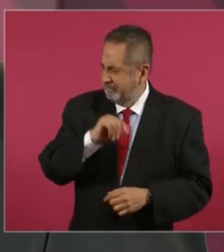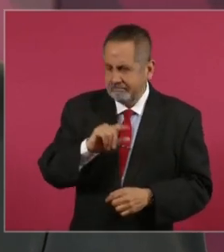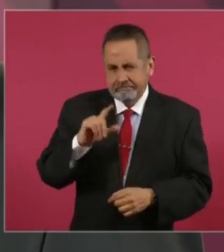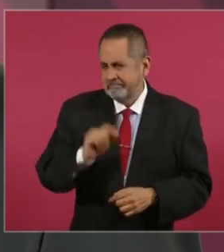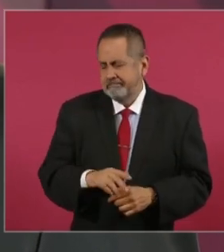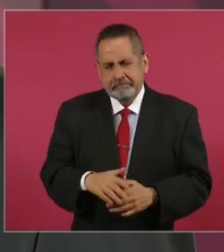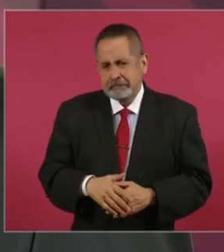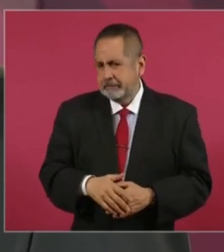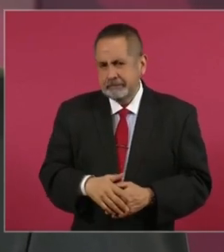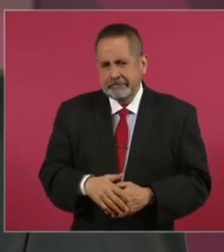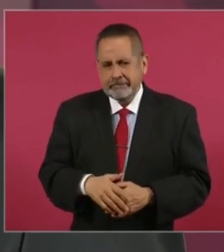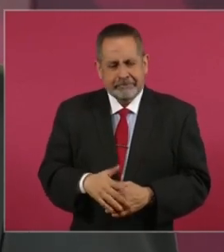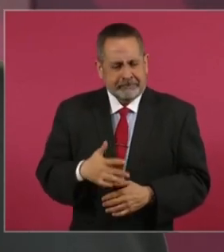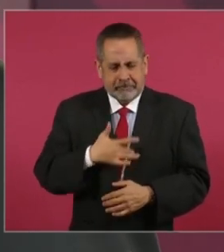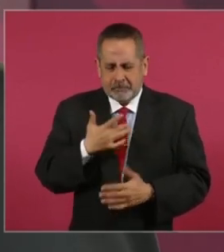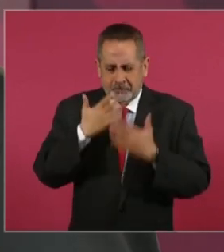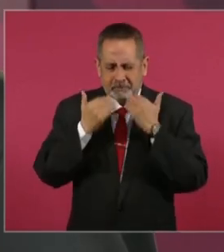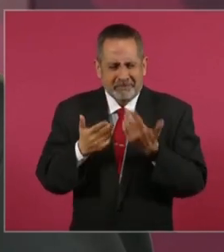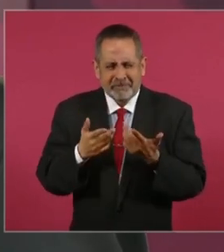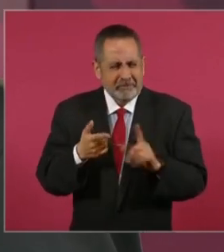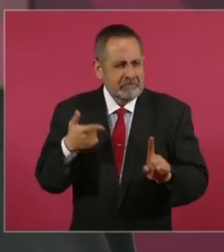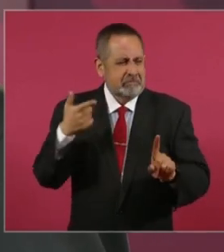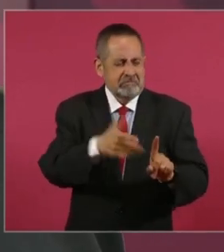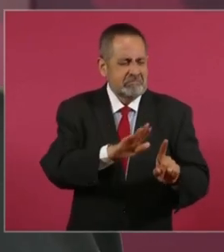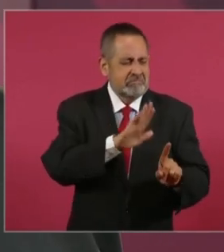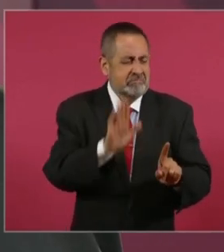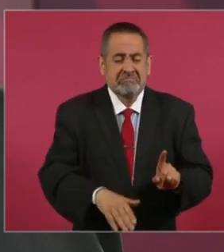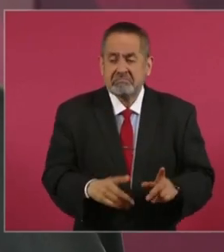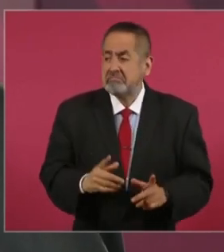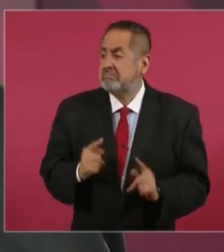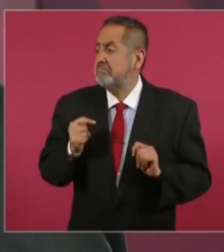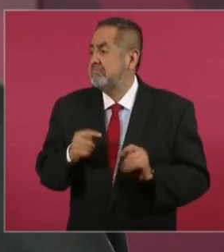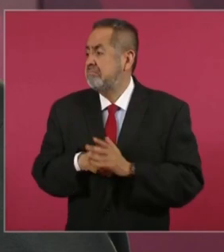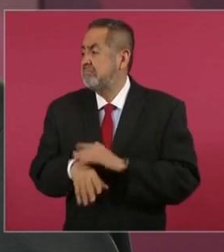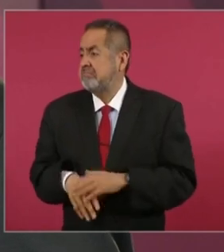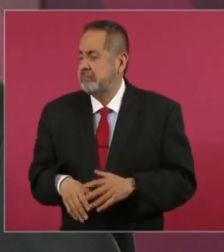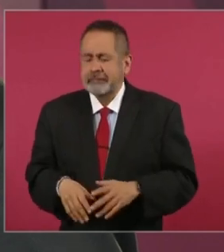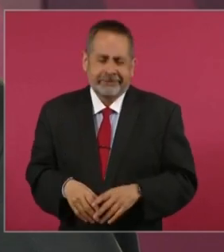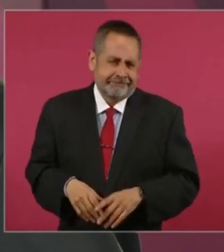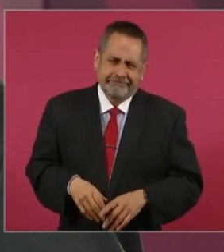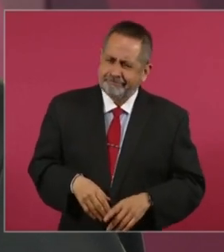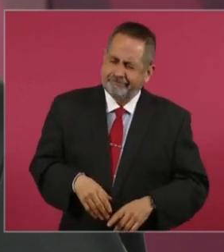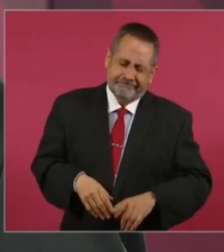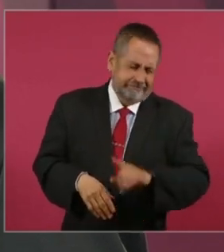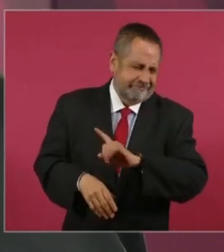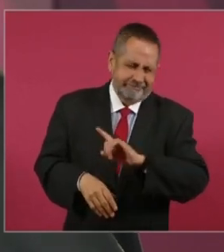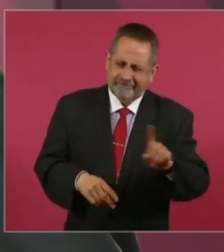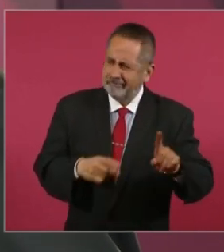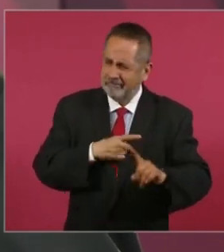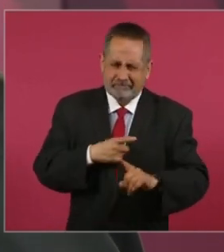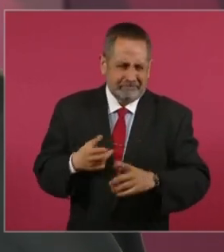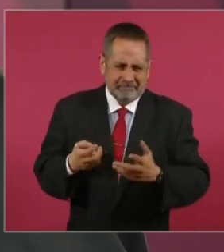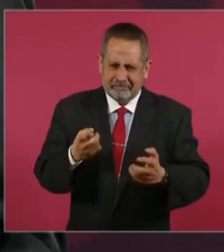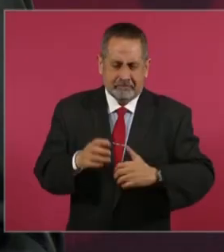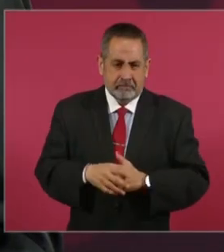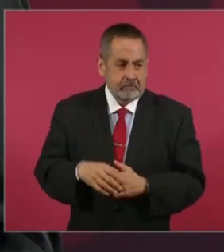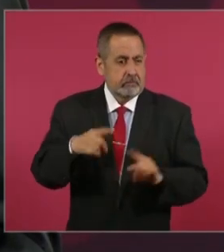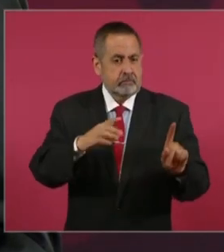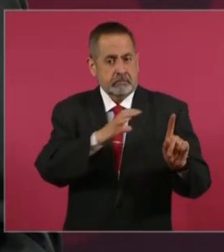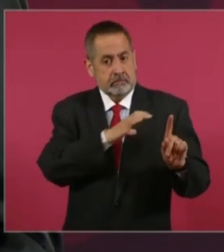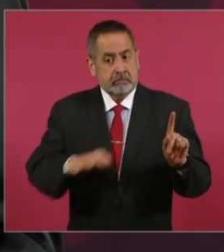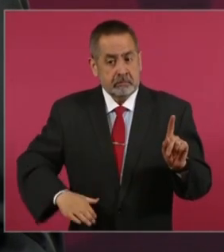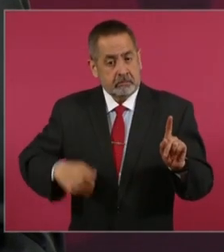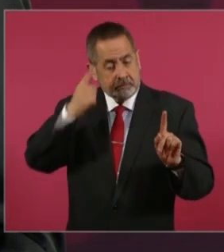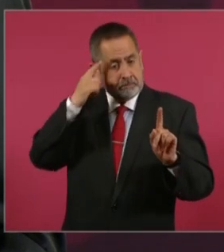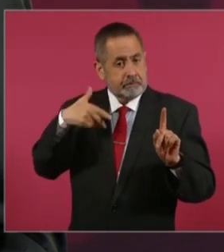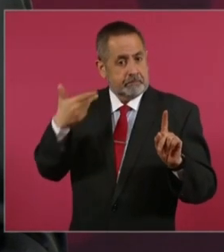quitarle la vida así a una persona y además a un candidato